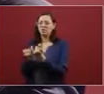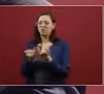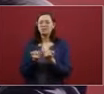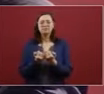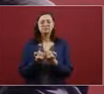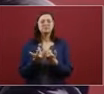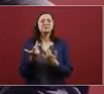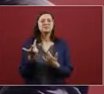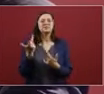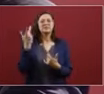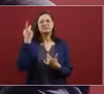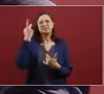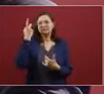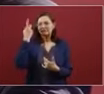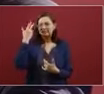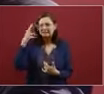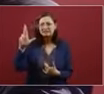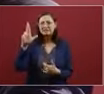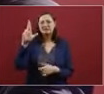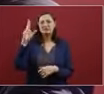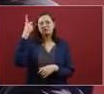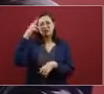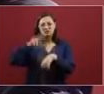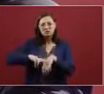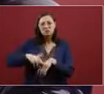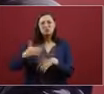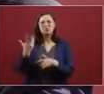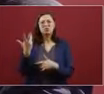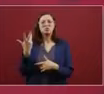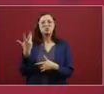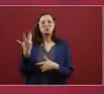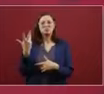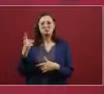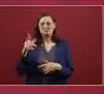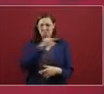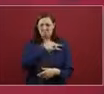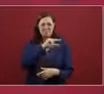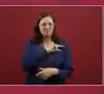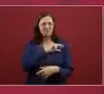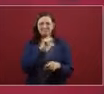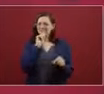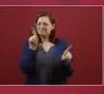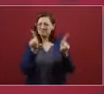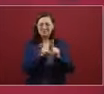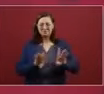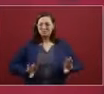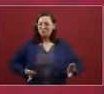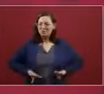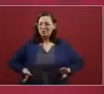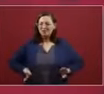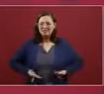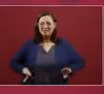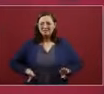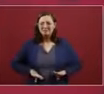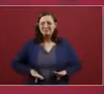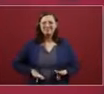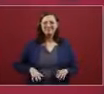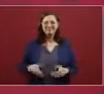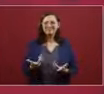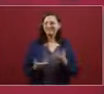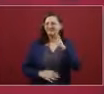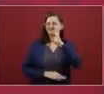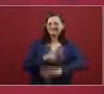directivos, trabajadores de empresas privadas, también caracterizados por el maltrato